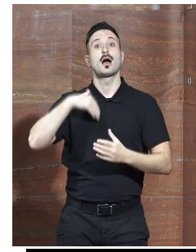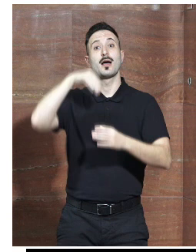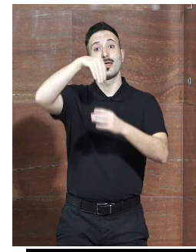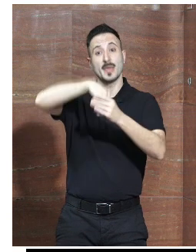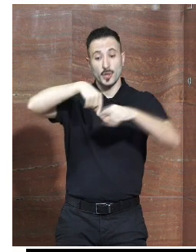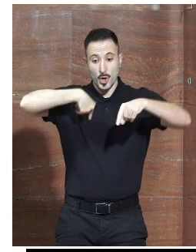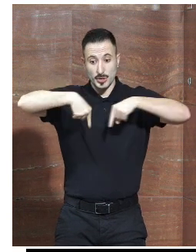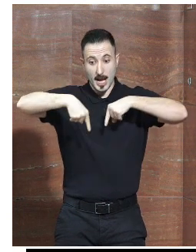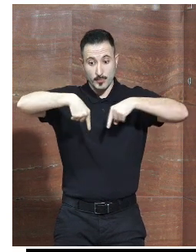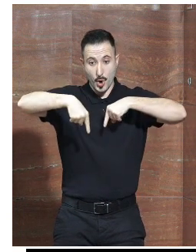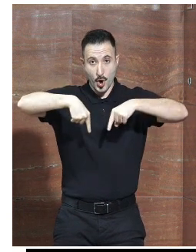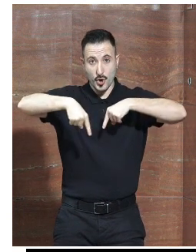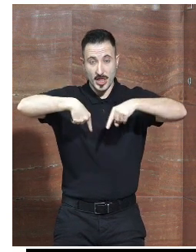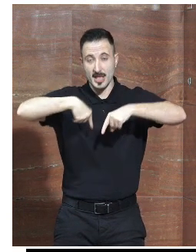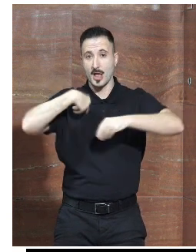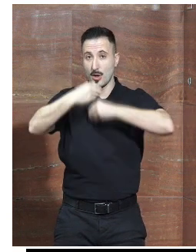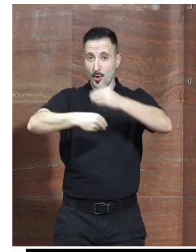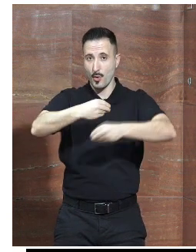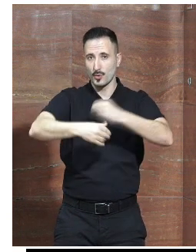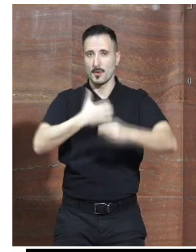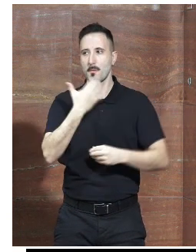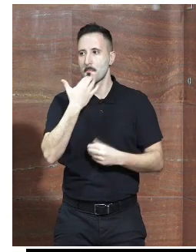de transporte o que estás utilizando